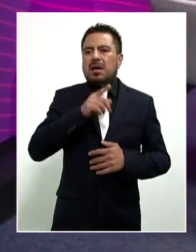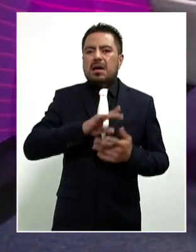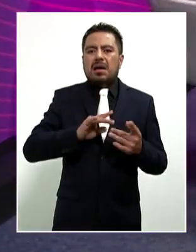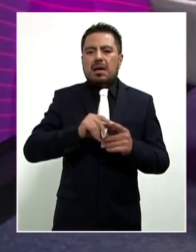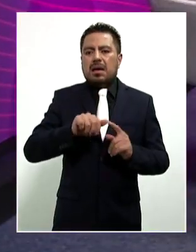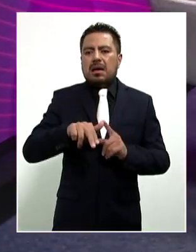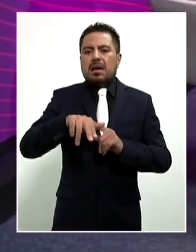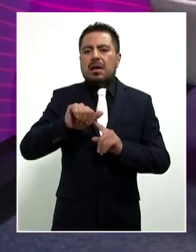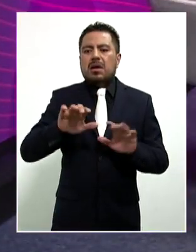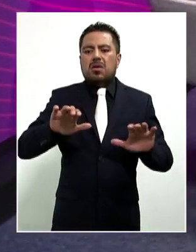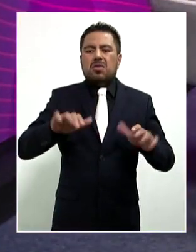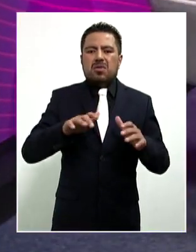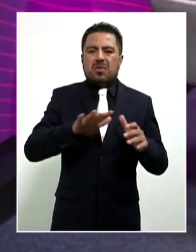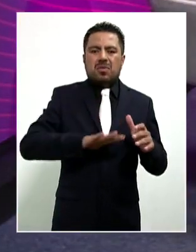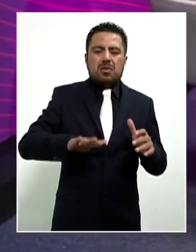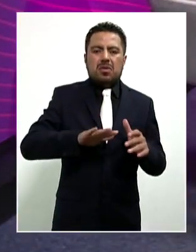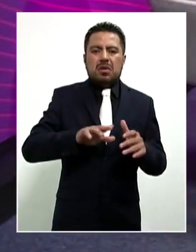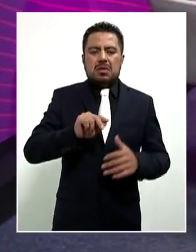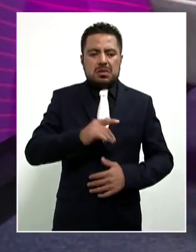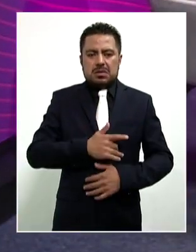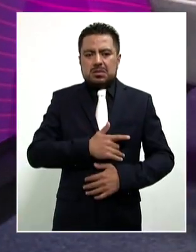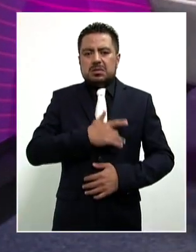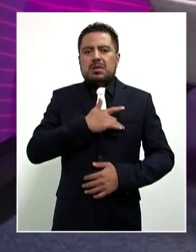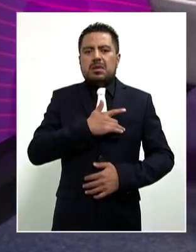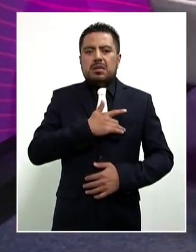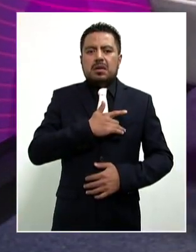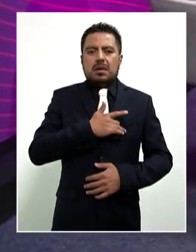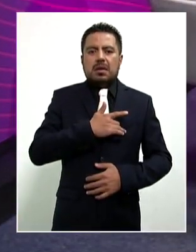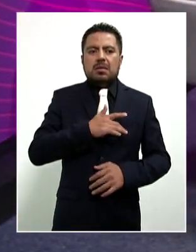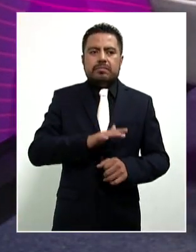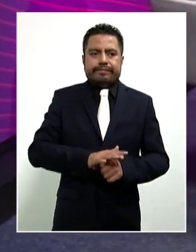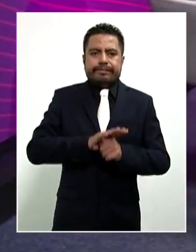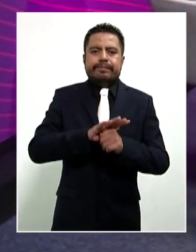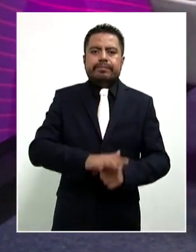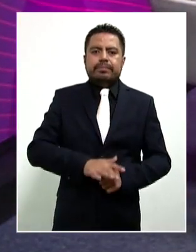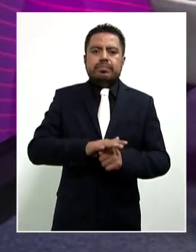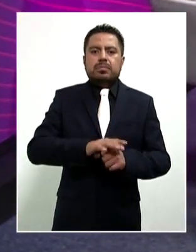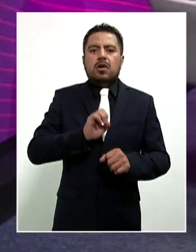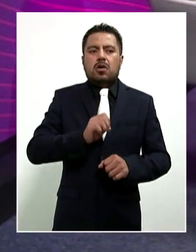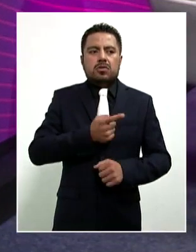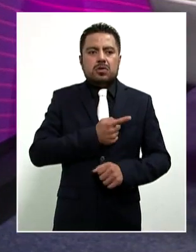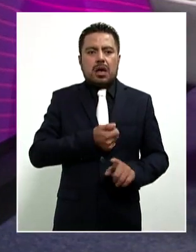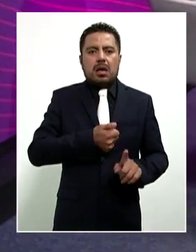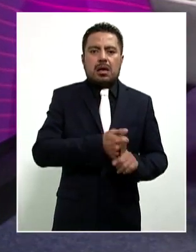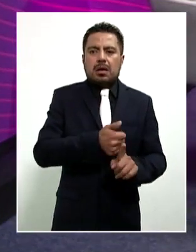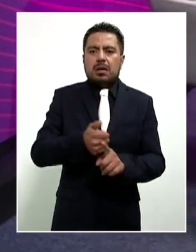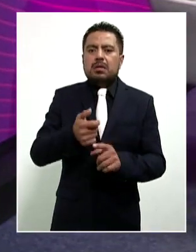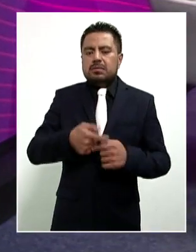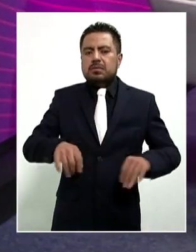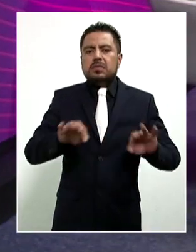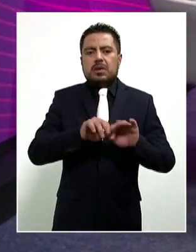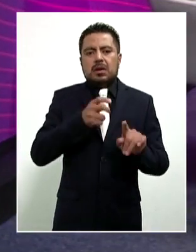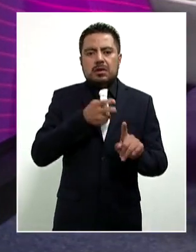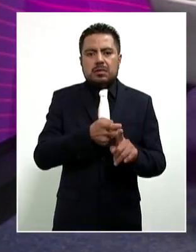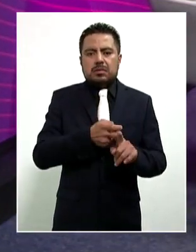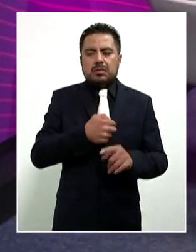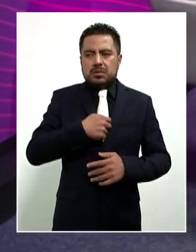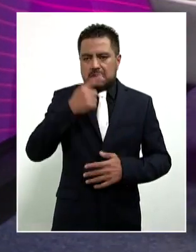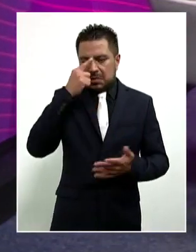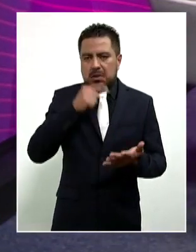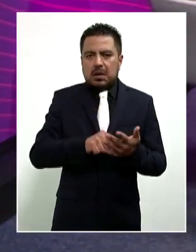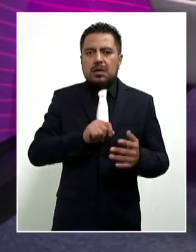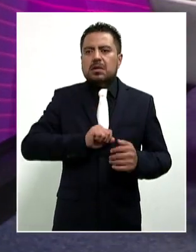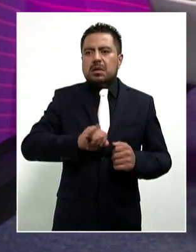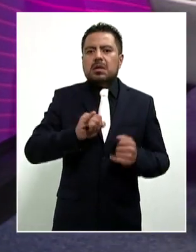las comunidades, que no se sientan súper saturadas o que están solas, ¿no? Es importante eso, ¿no? Sí, yo